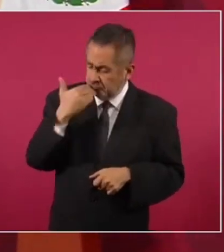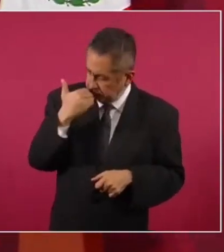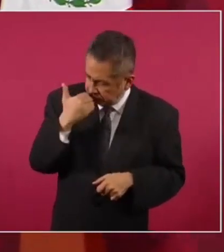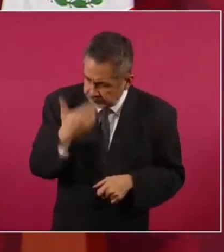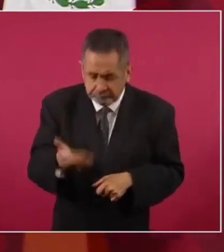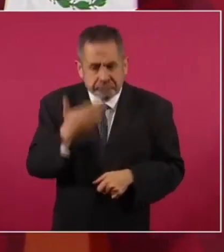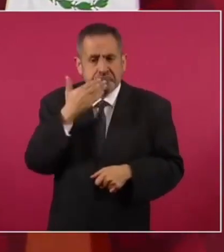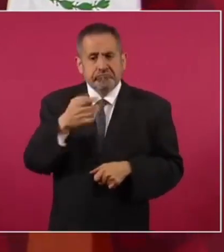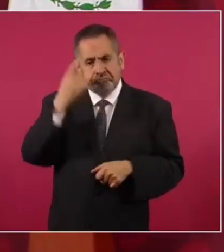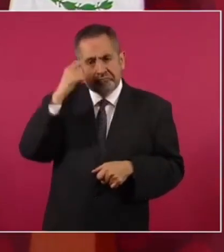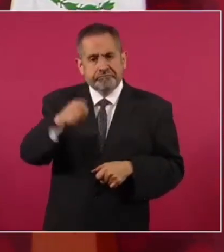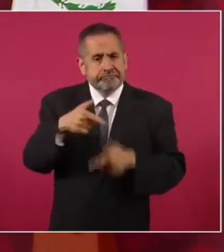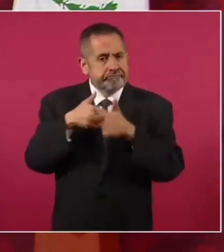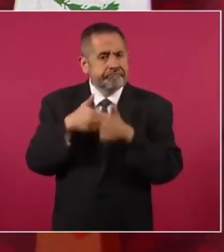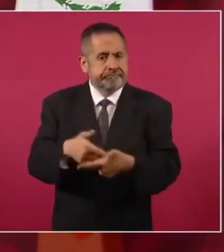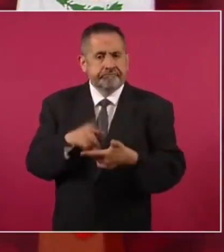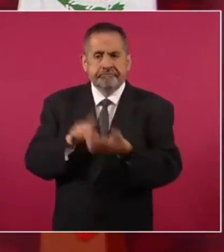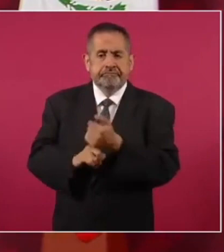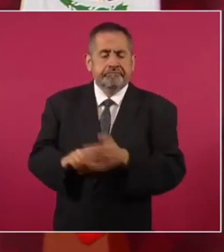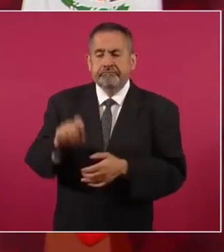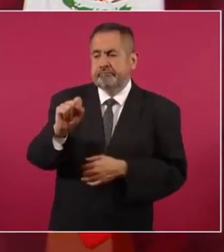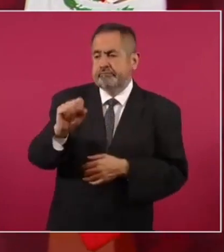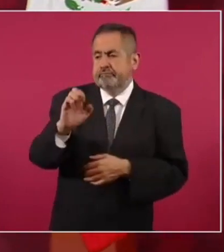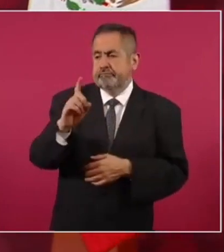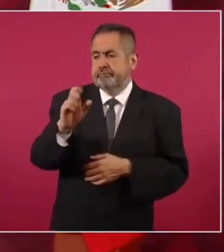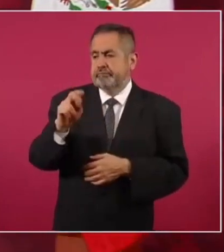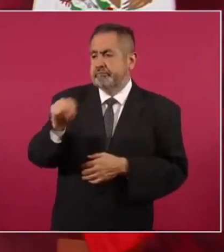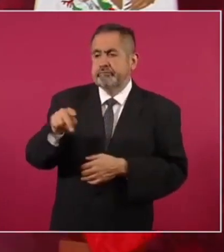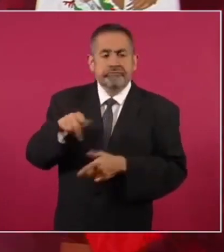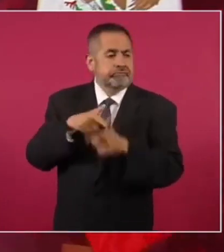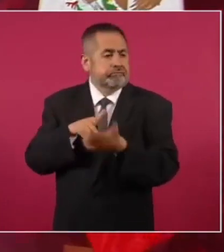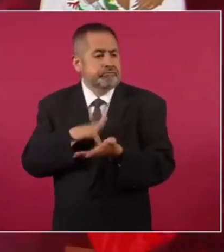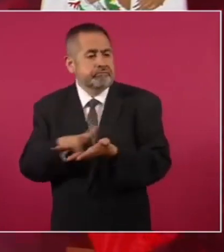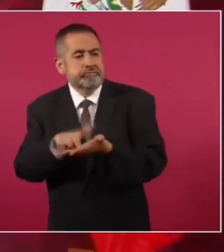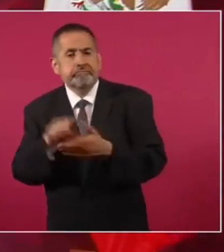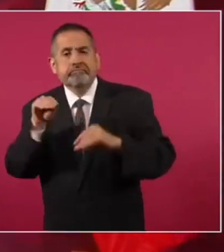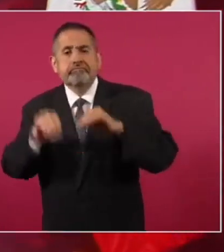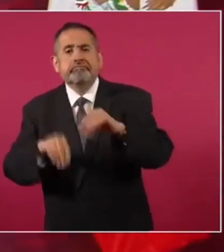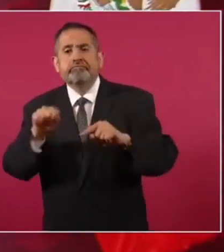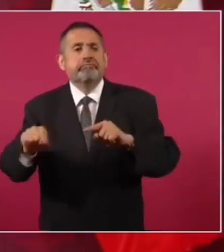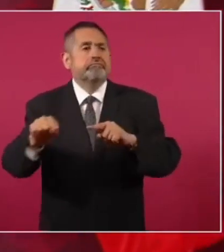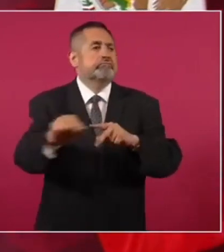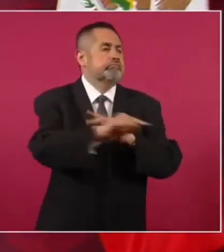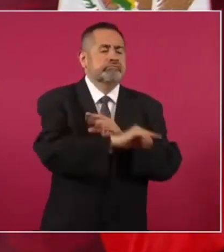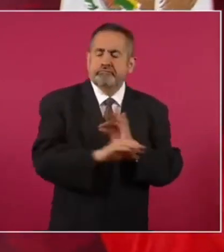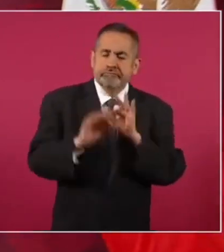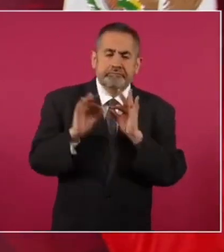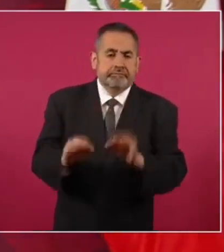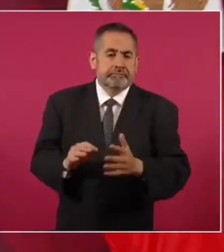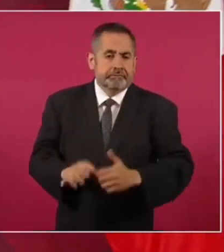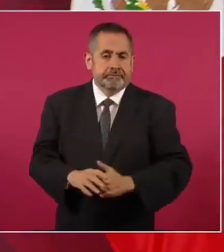continúe la Secretaría de la Defensa ayudando. Los